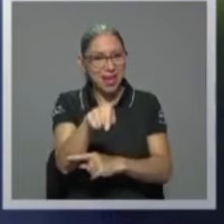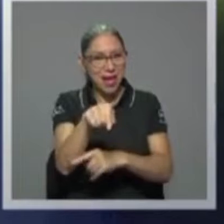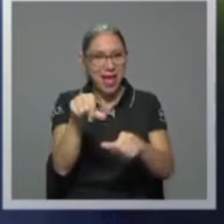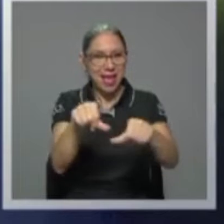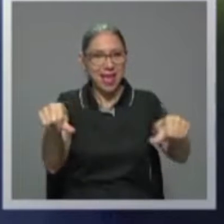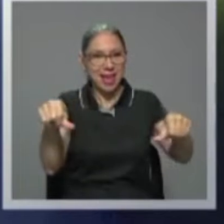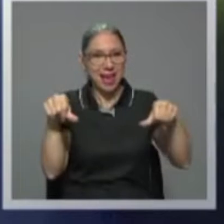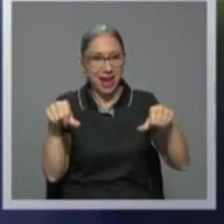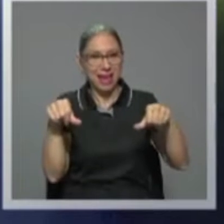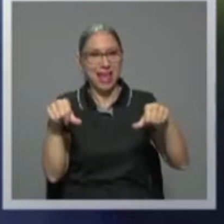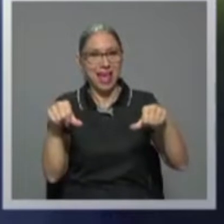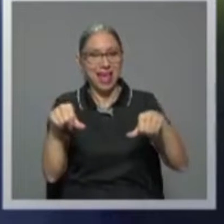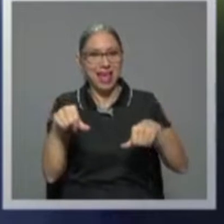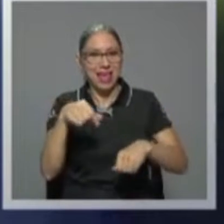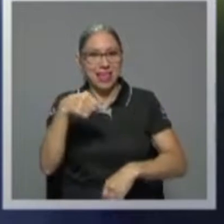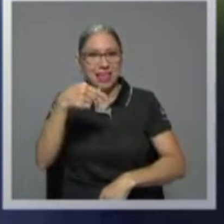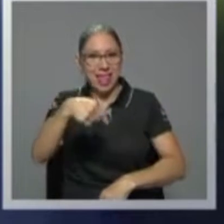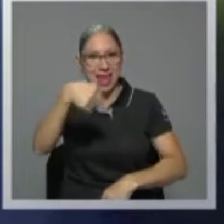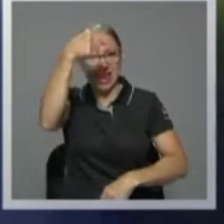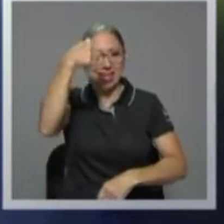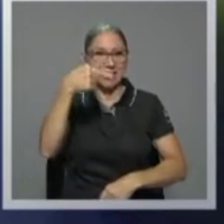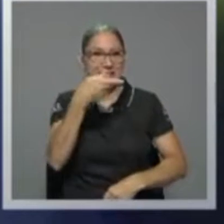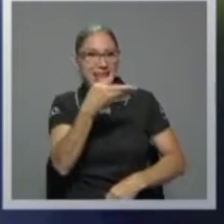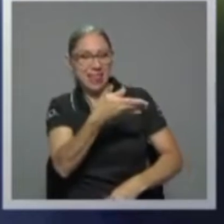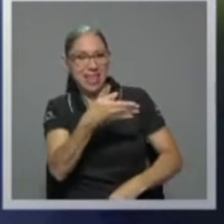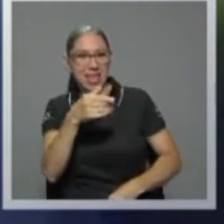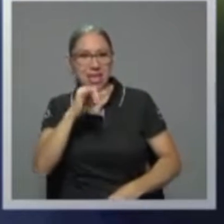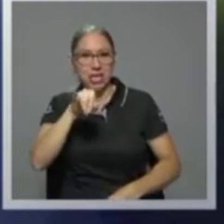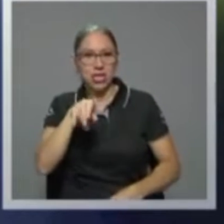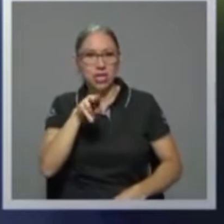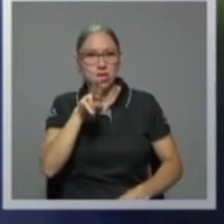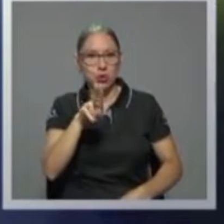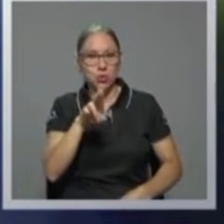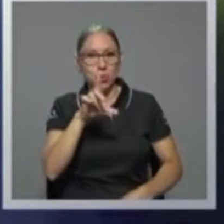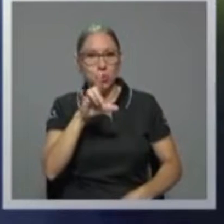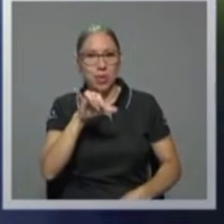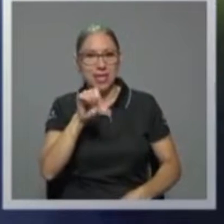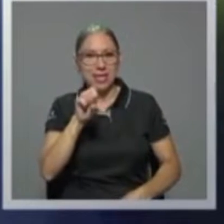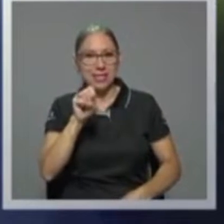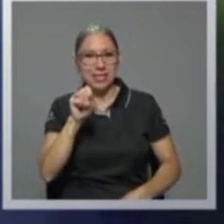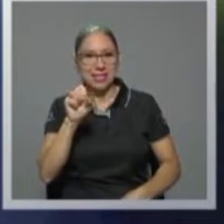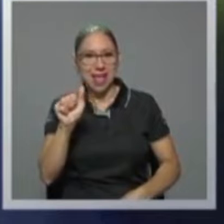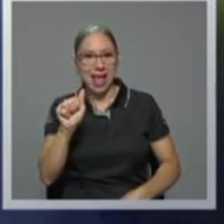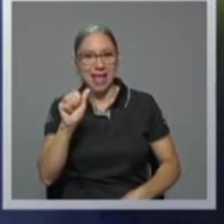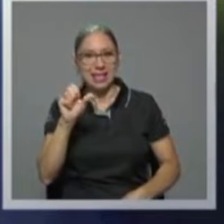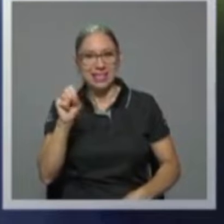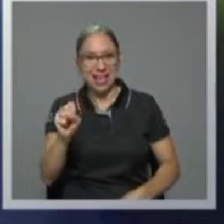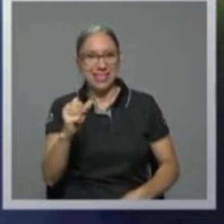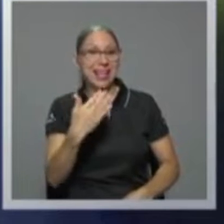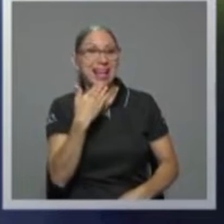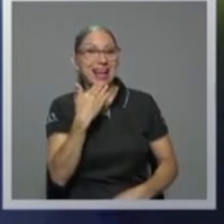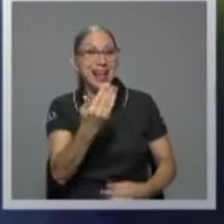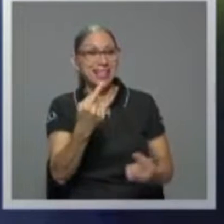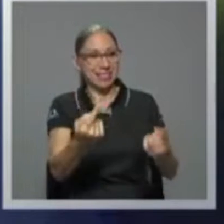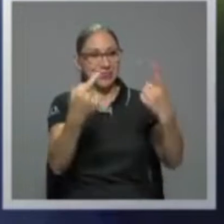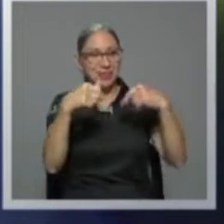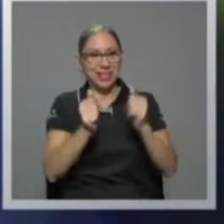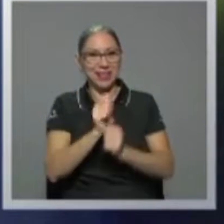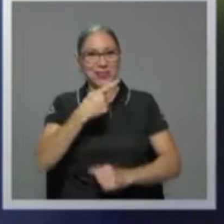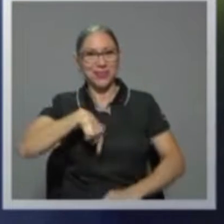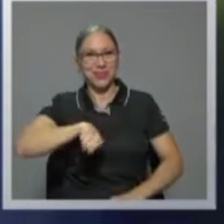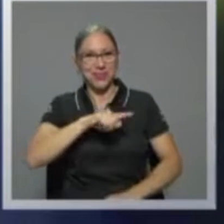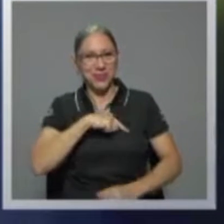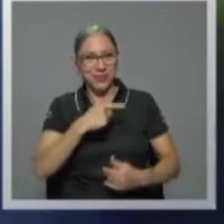área de la gerencia de doña Yulisa Sáenz. Gracias por estar con nosotros, doña